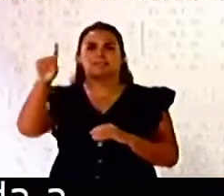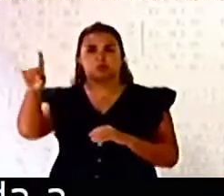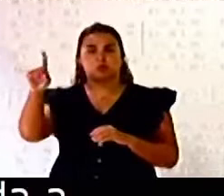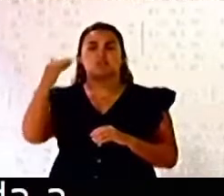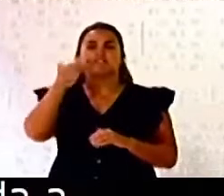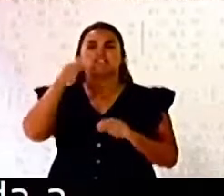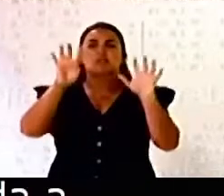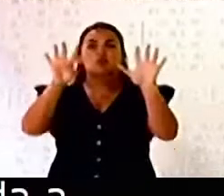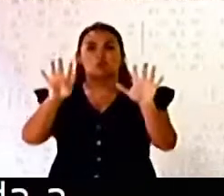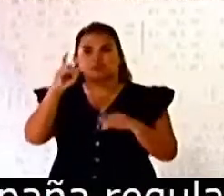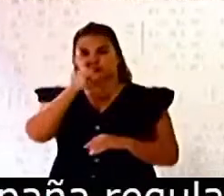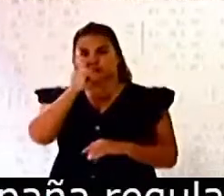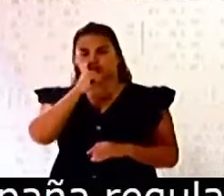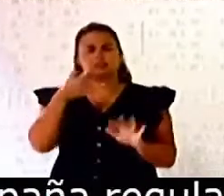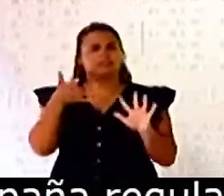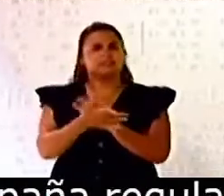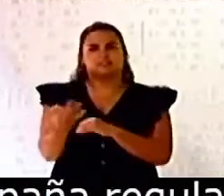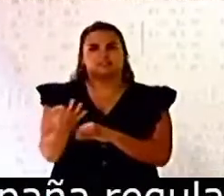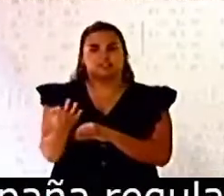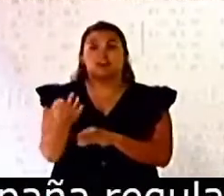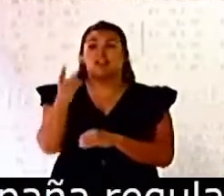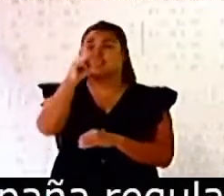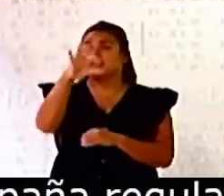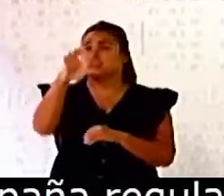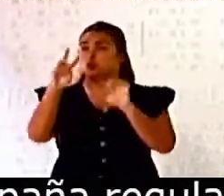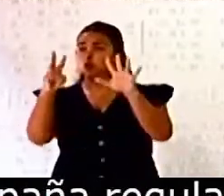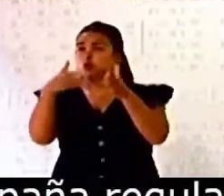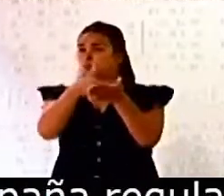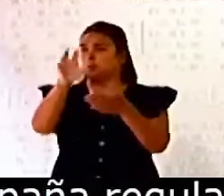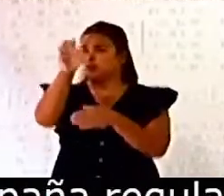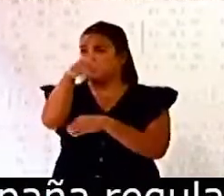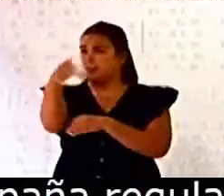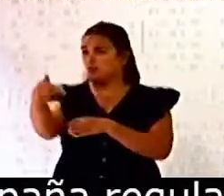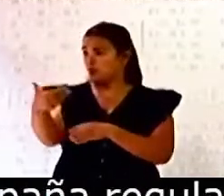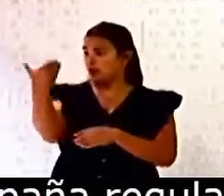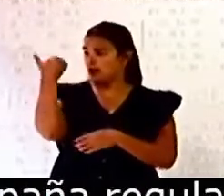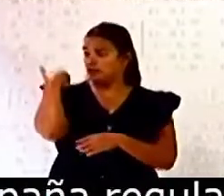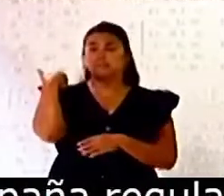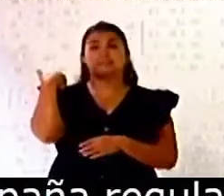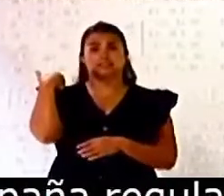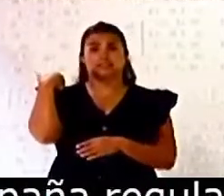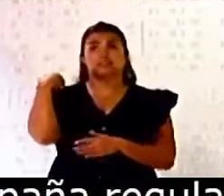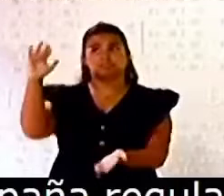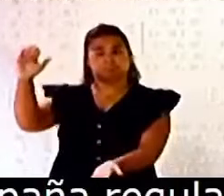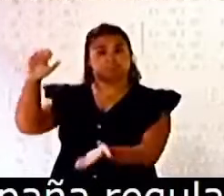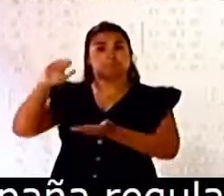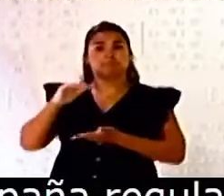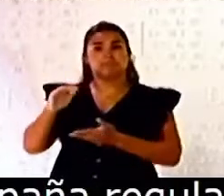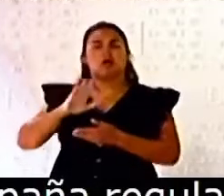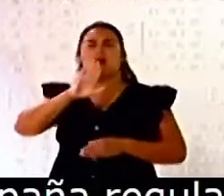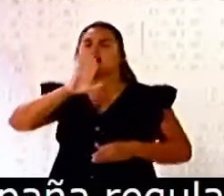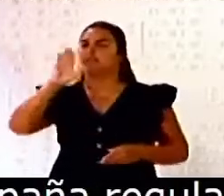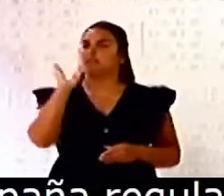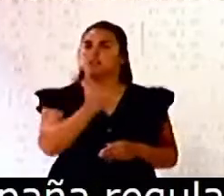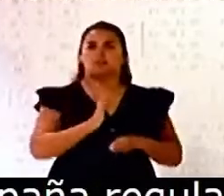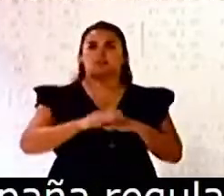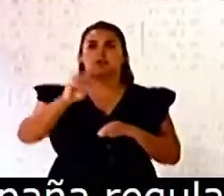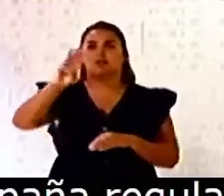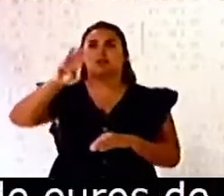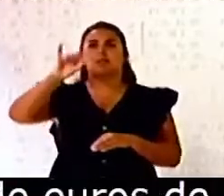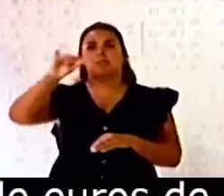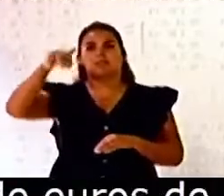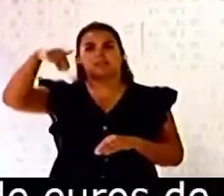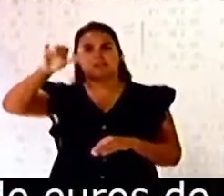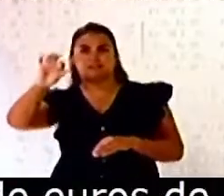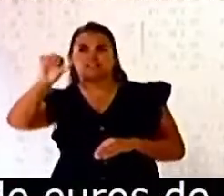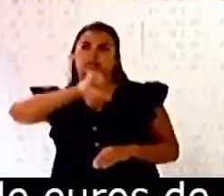junio. Es decir, aquellos 108 millones de euros que nos correspondían de las ayudas directas a pymes y autónomos del Gobierno de